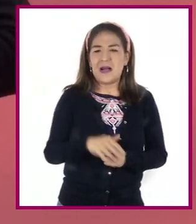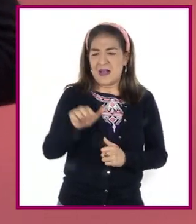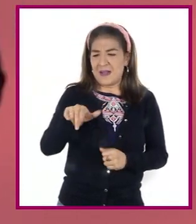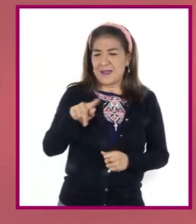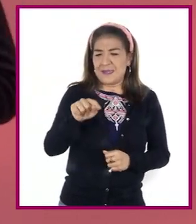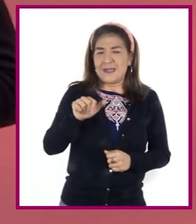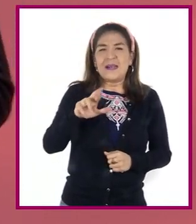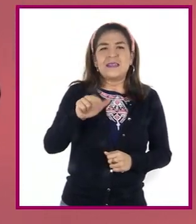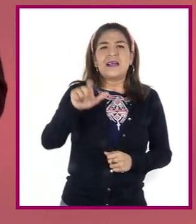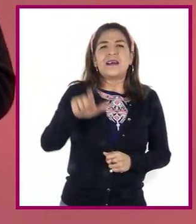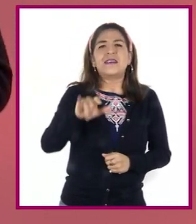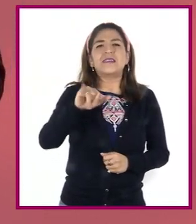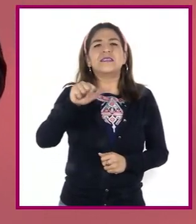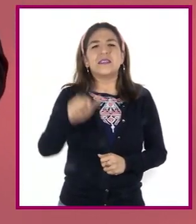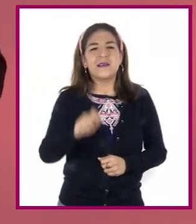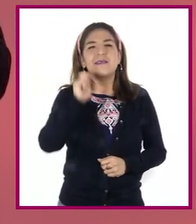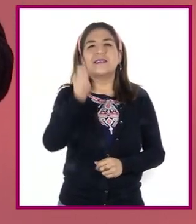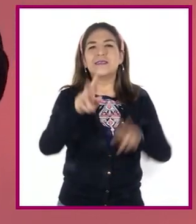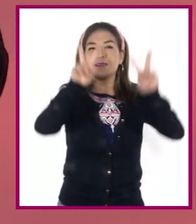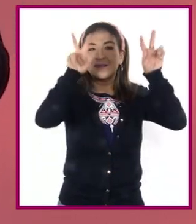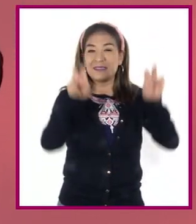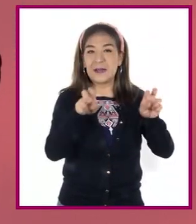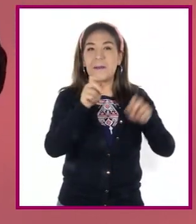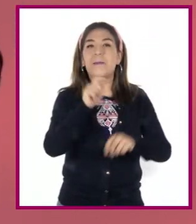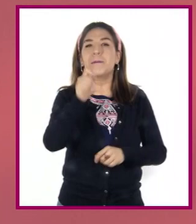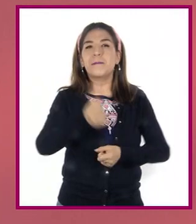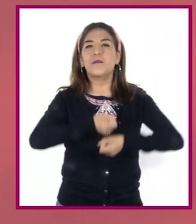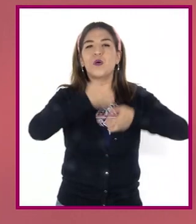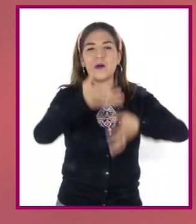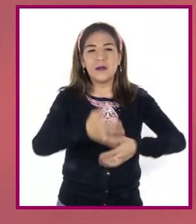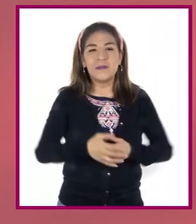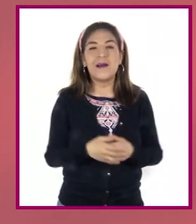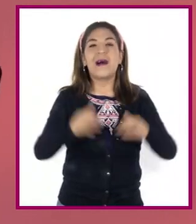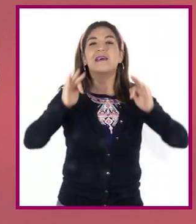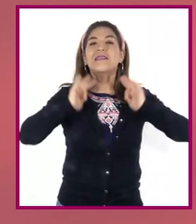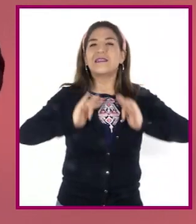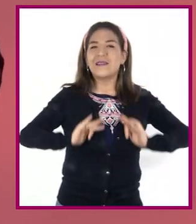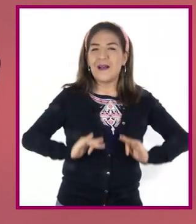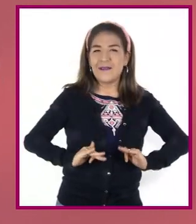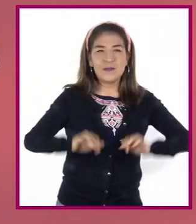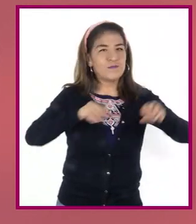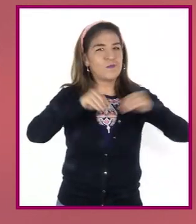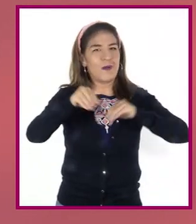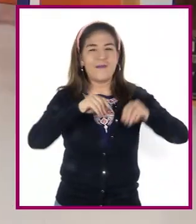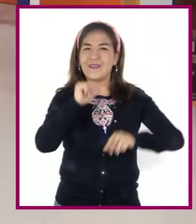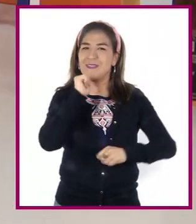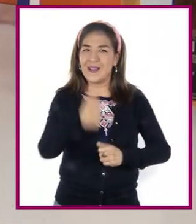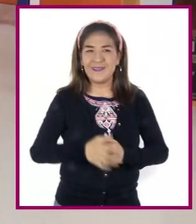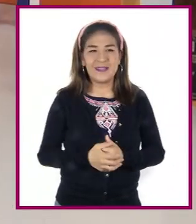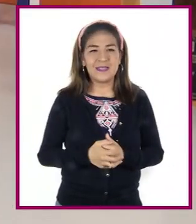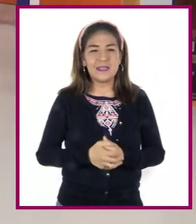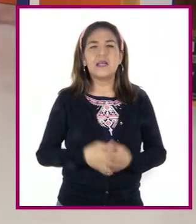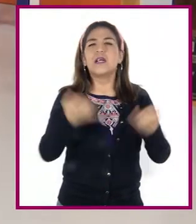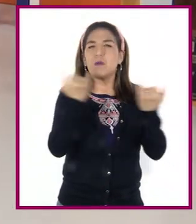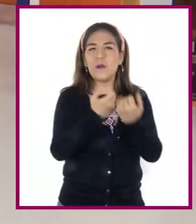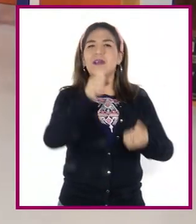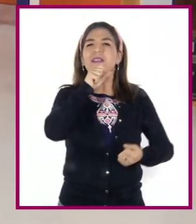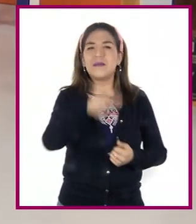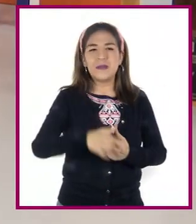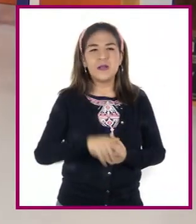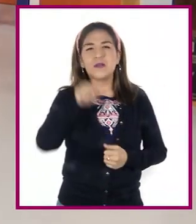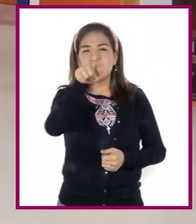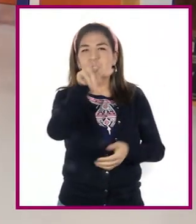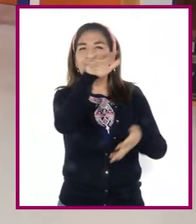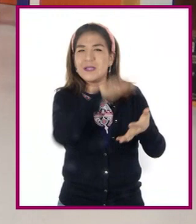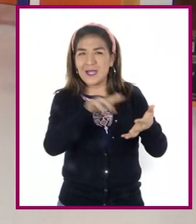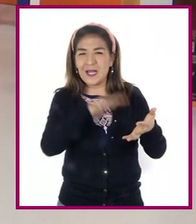ataraxia, que da título al poema, significa estar tranquilo e inamovible. Me imagino también que fueron leyendo